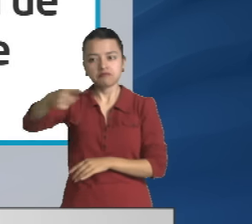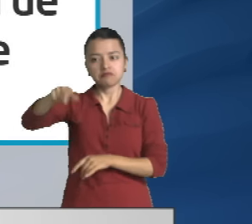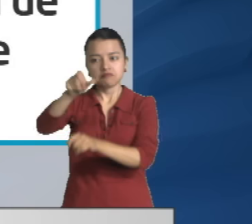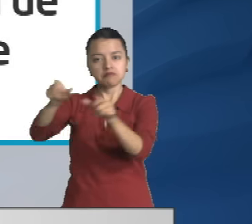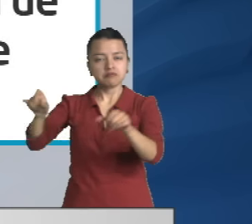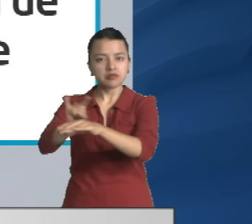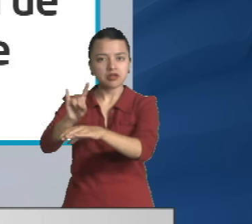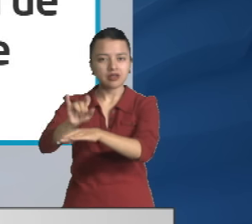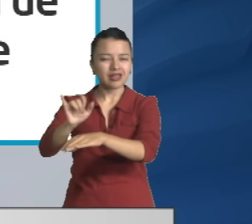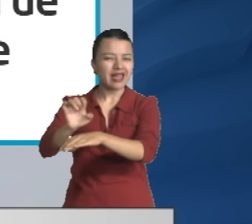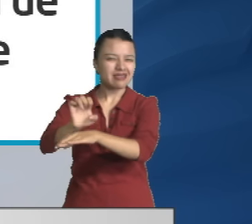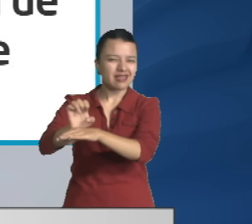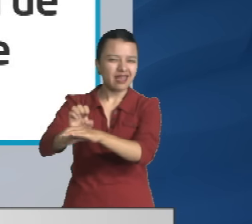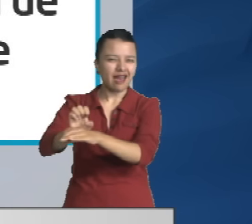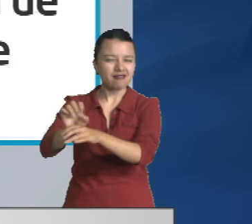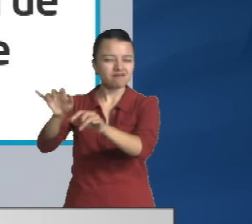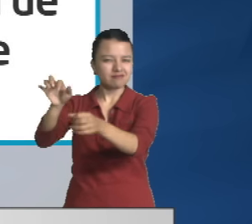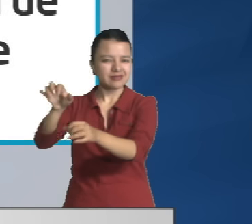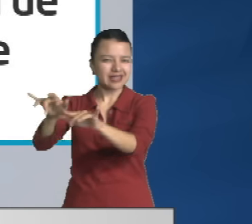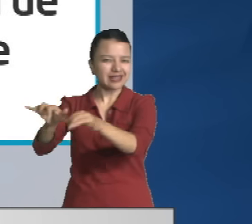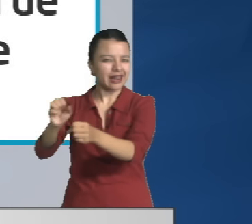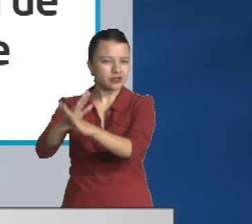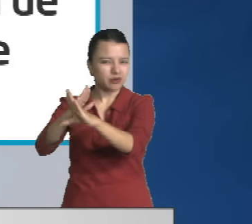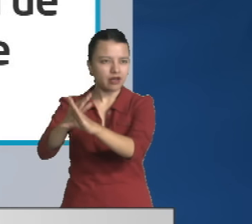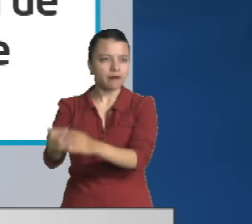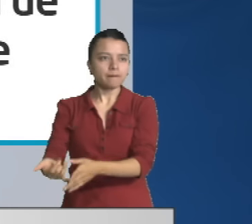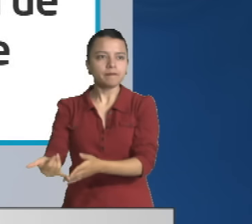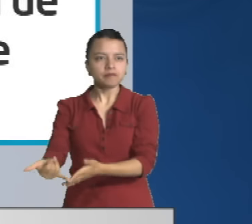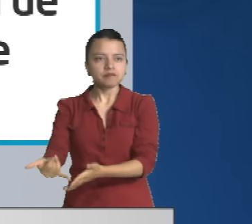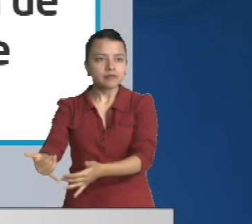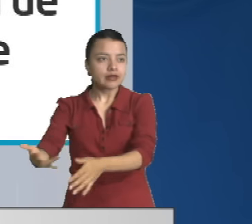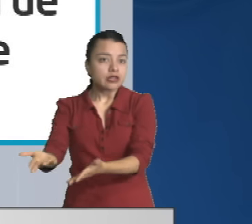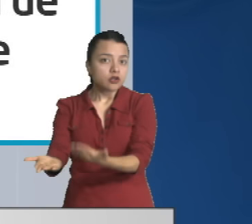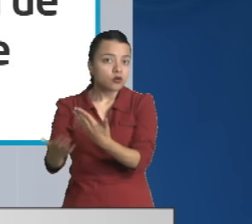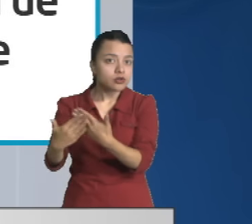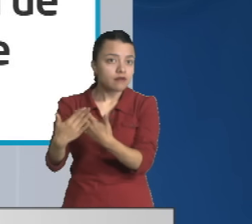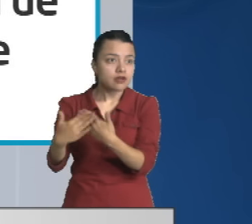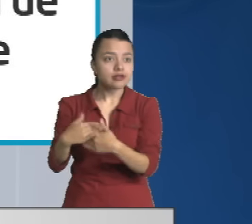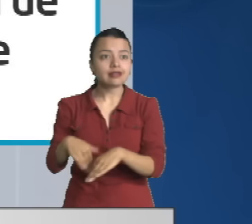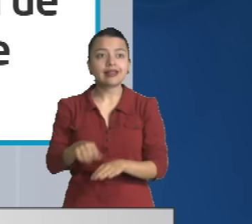entidad vigilada, la Secretaría de Seguridad, este organismo de control advierte que de las